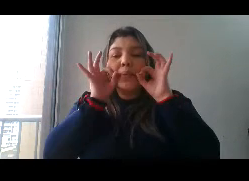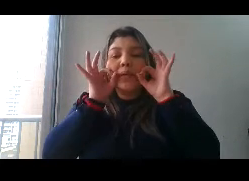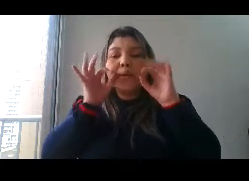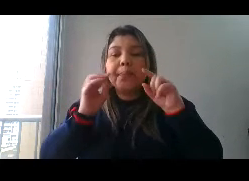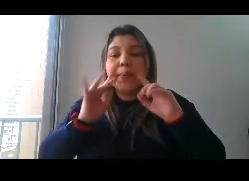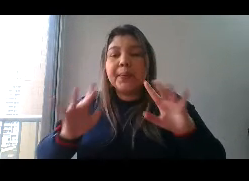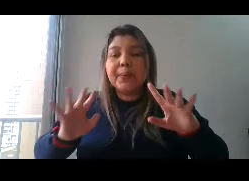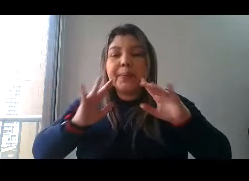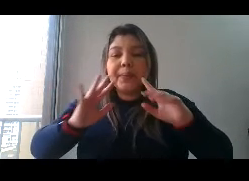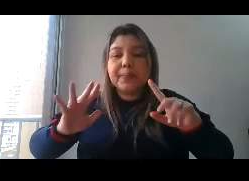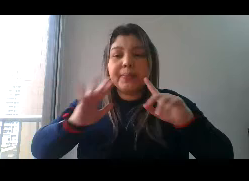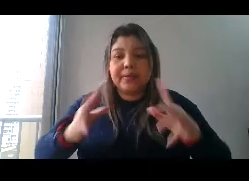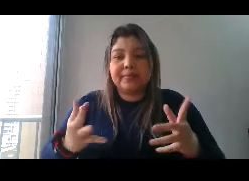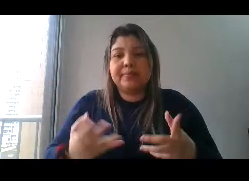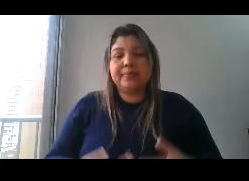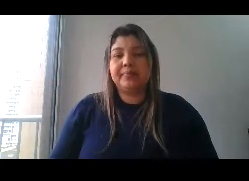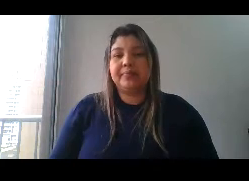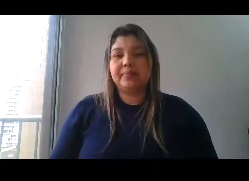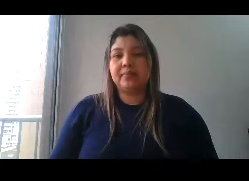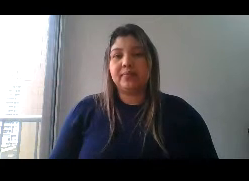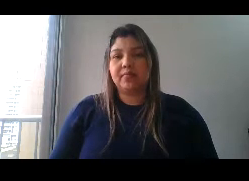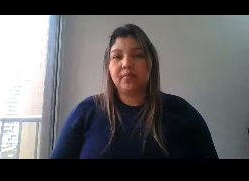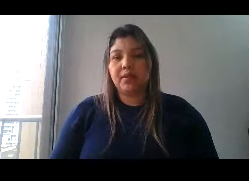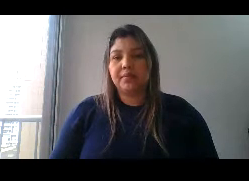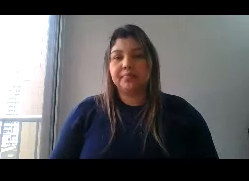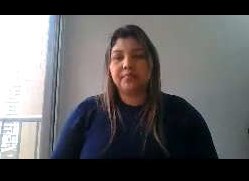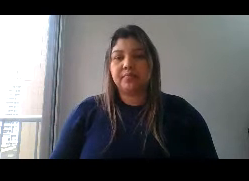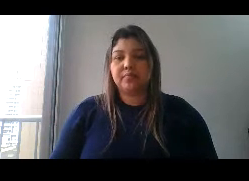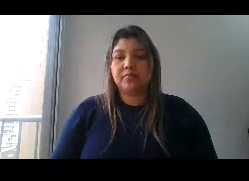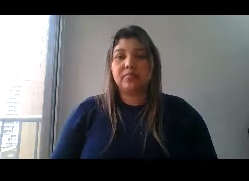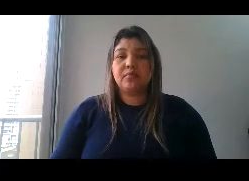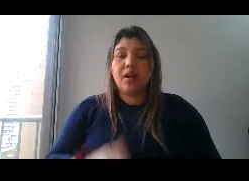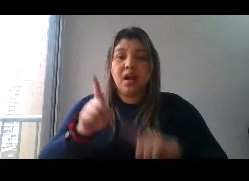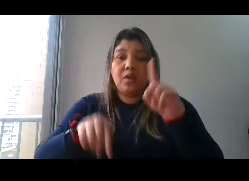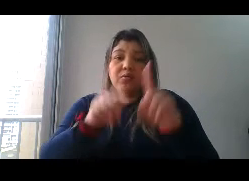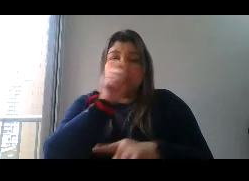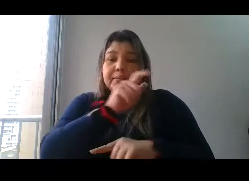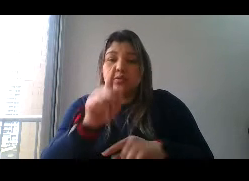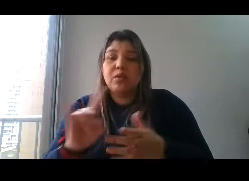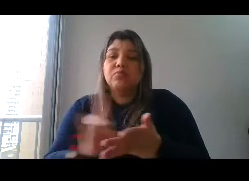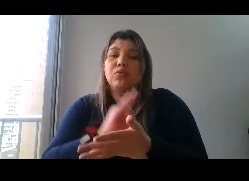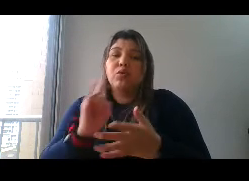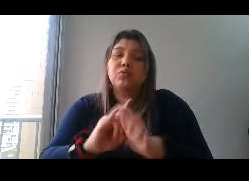están utilizando máscaras con filtro, y esas